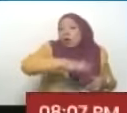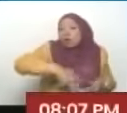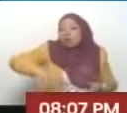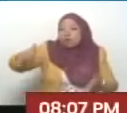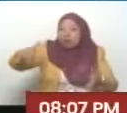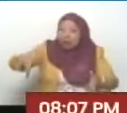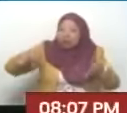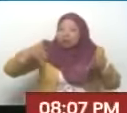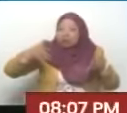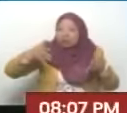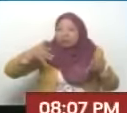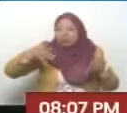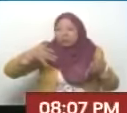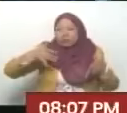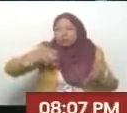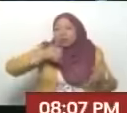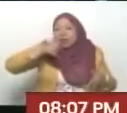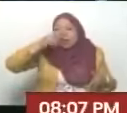¡Pueblo! ¿Quién triunfó?